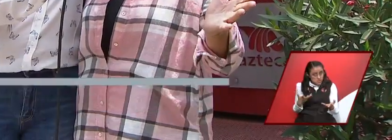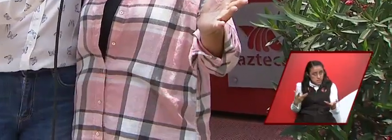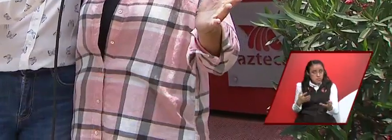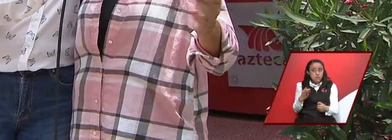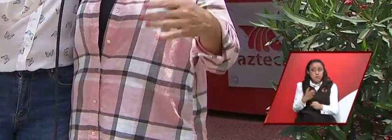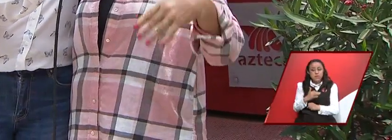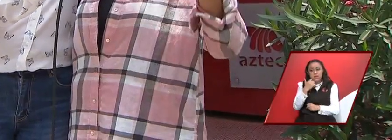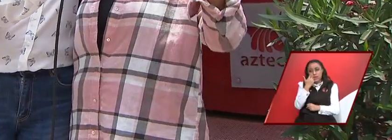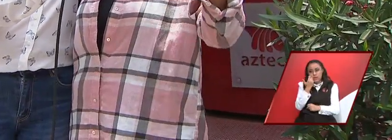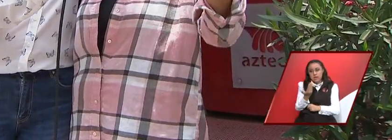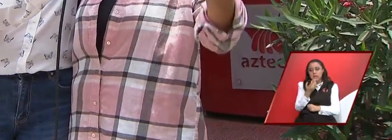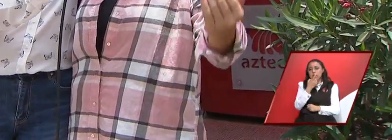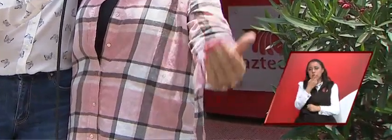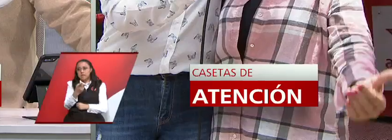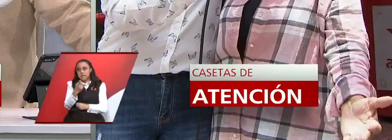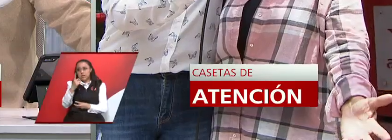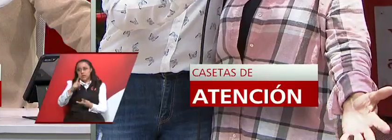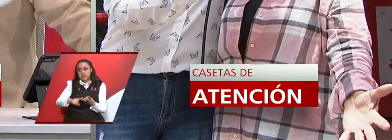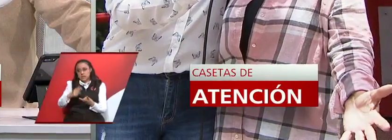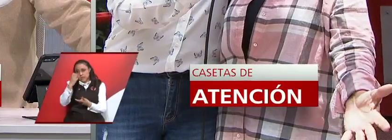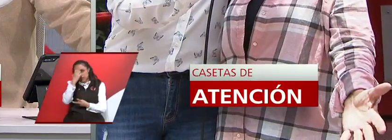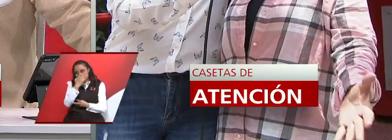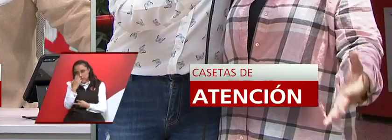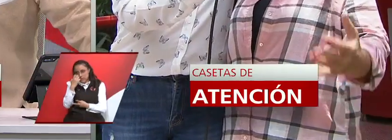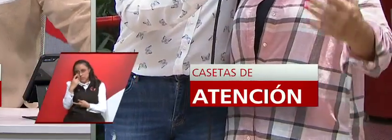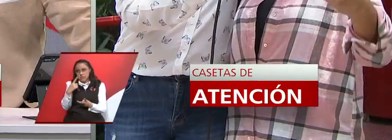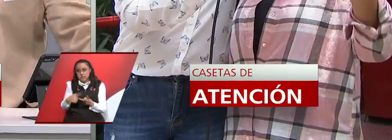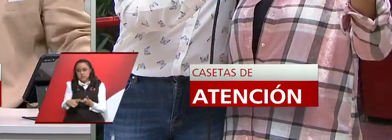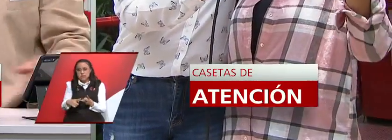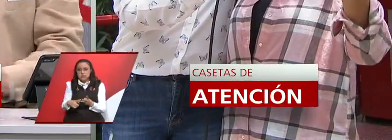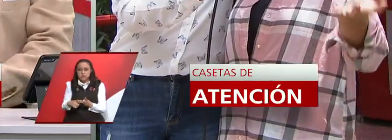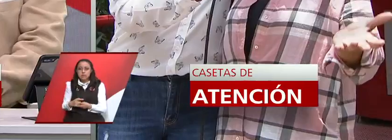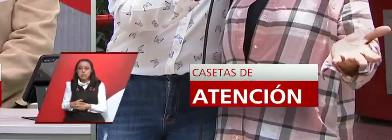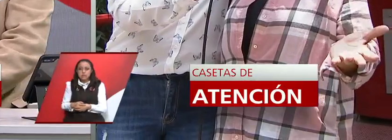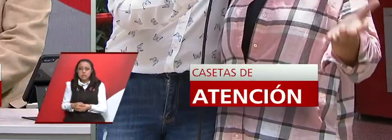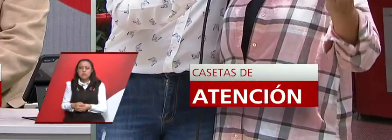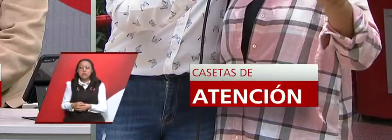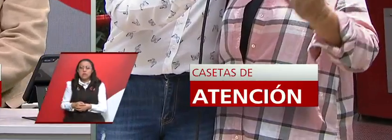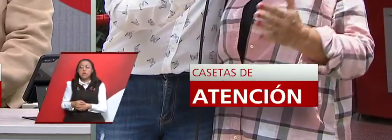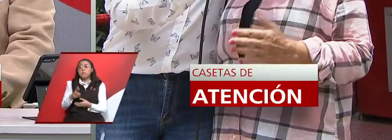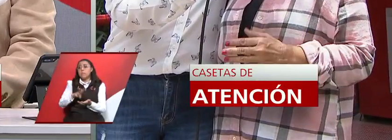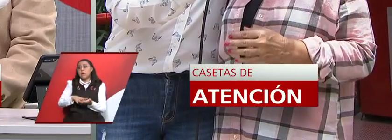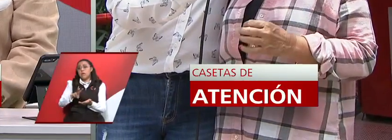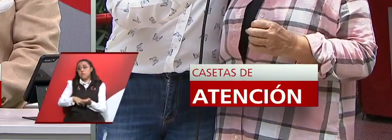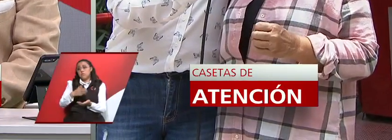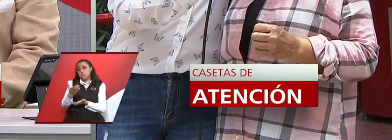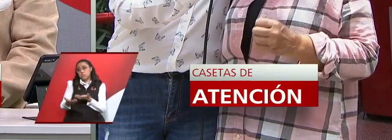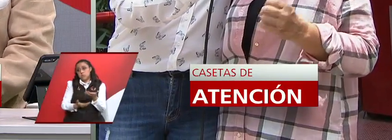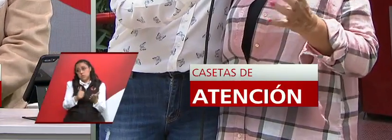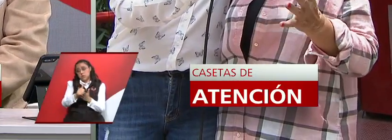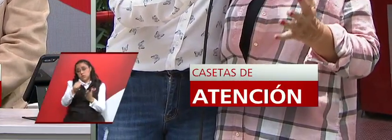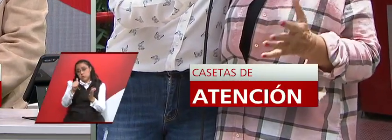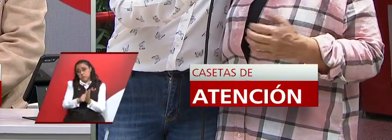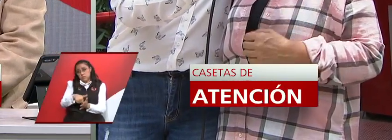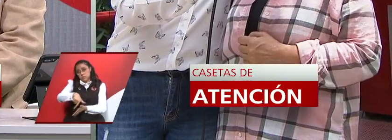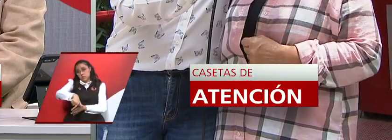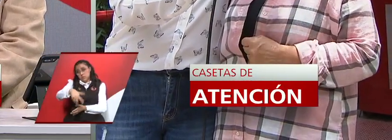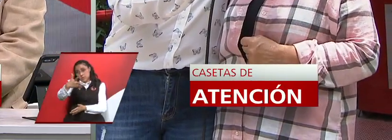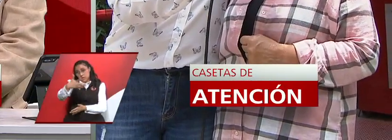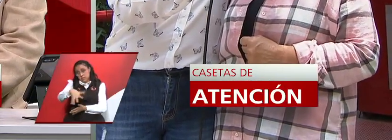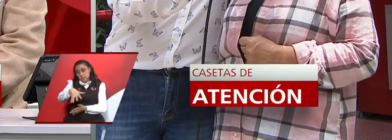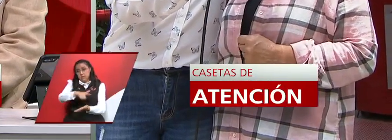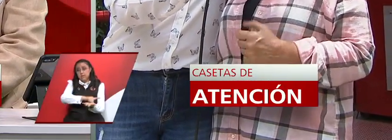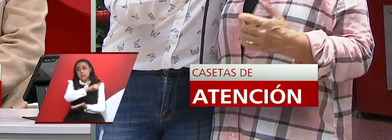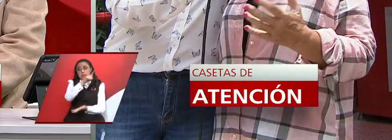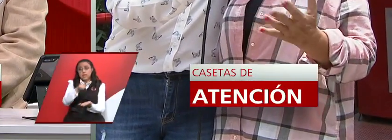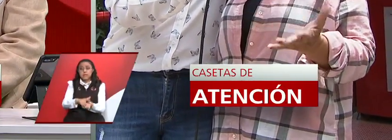vengo a pedir, que se haga el tercer avalúo a precio comercial, como dice el artículo 10 de la ley de